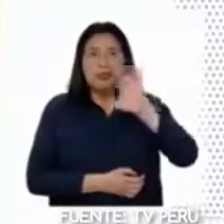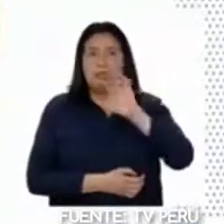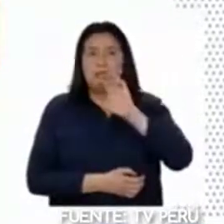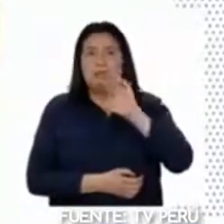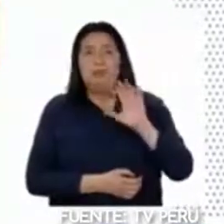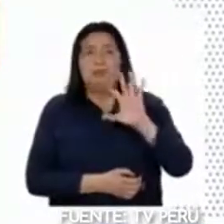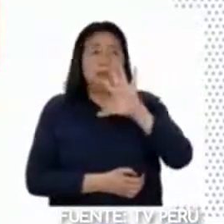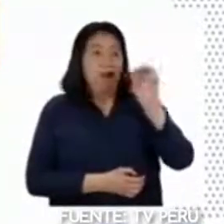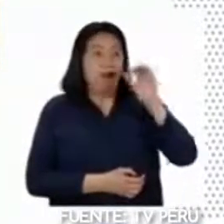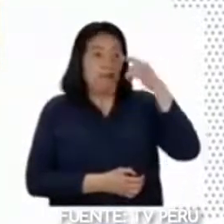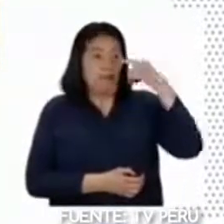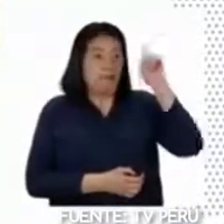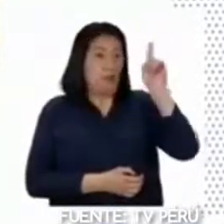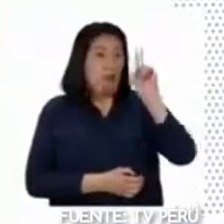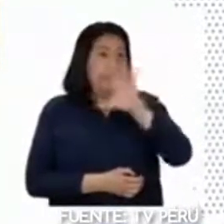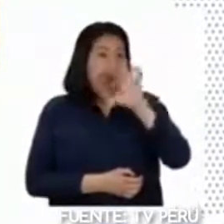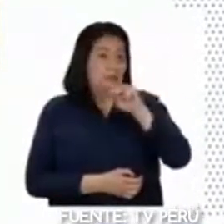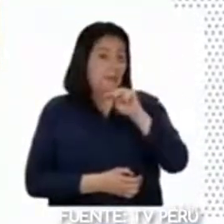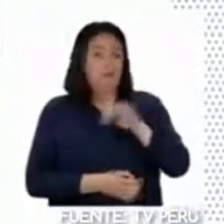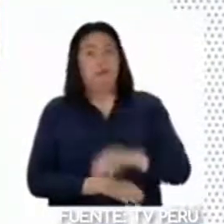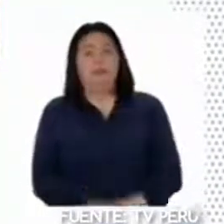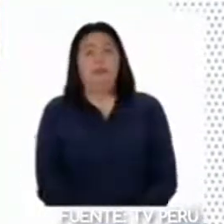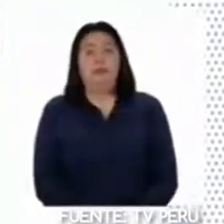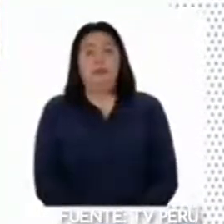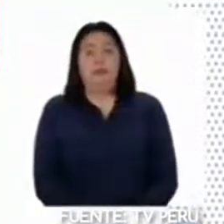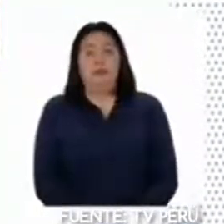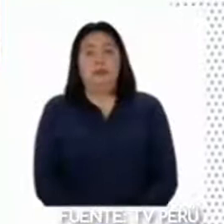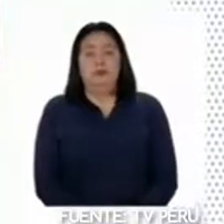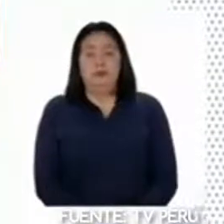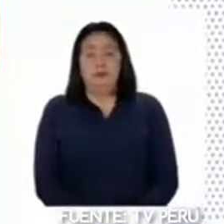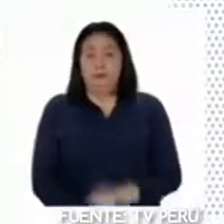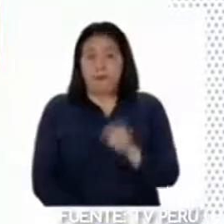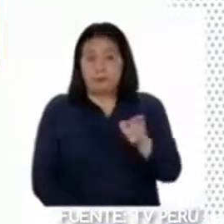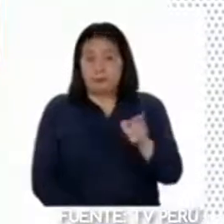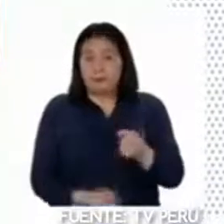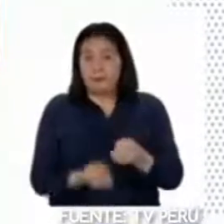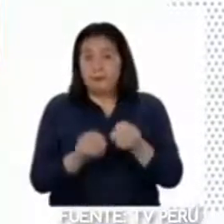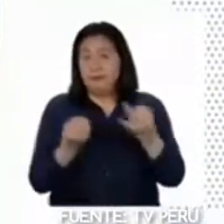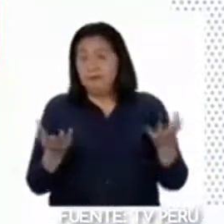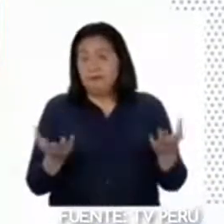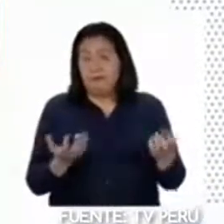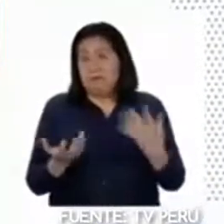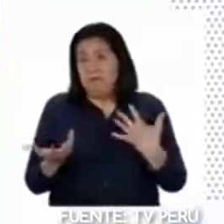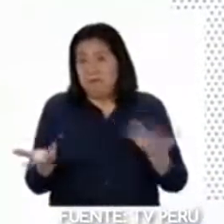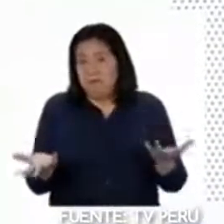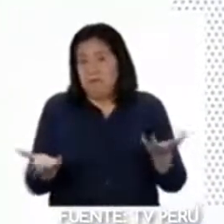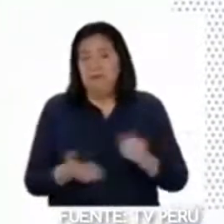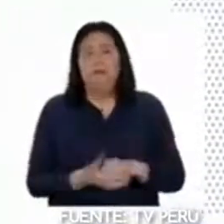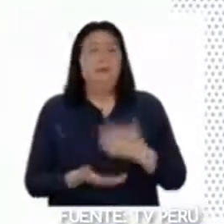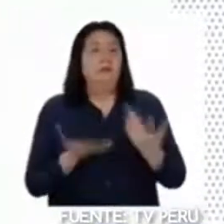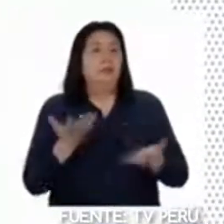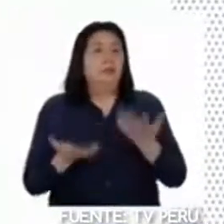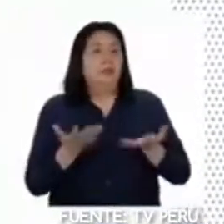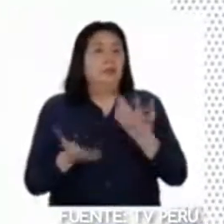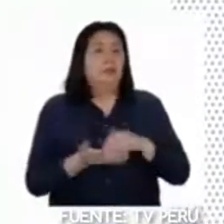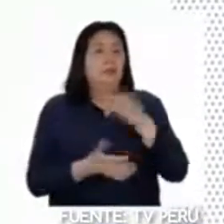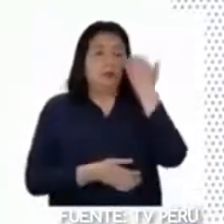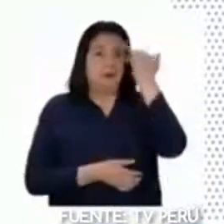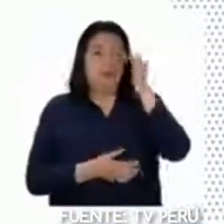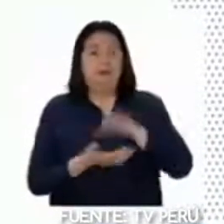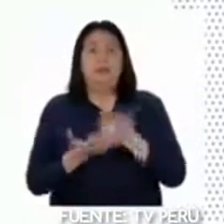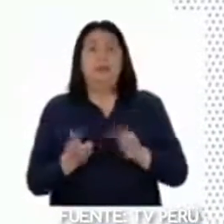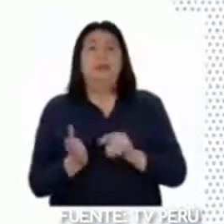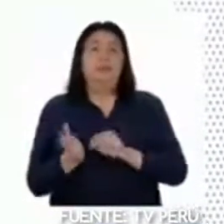decir, 50 millones de centímetros. Como esa cantidad no nos dice mucho, tal vez sea buena